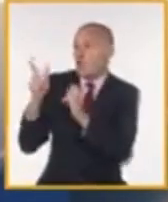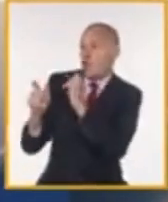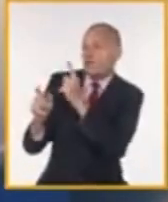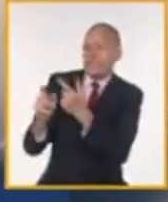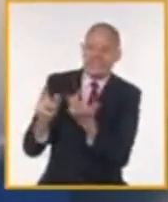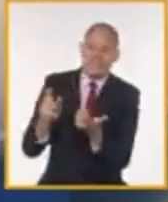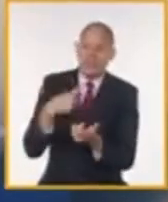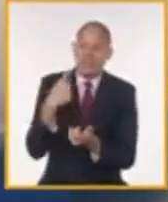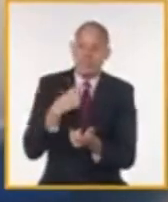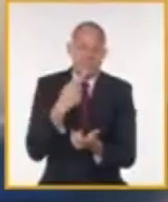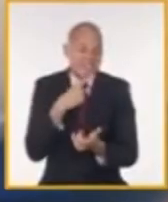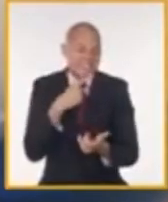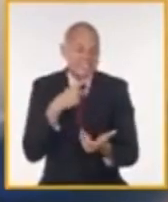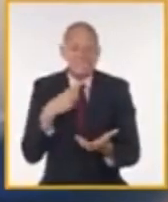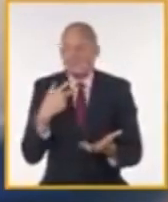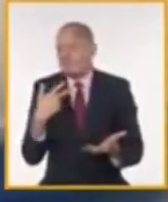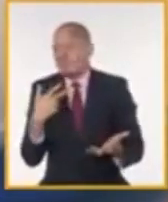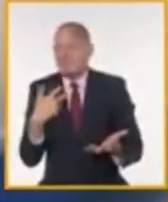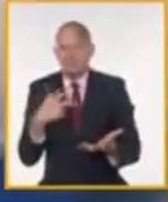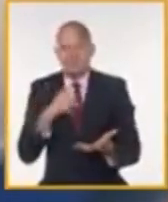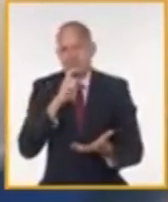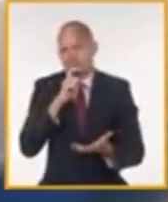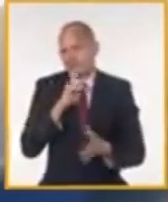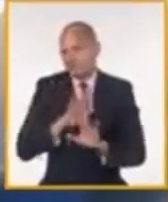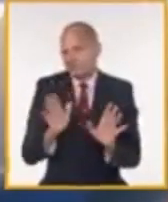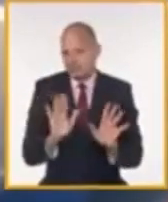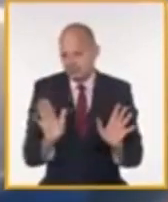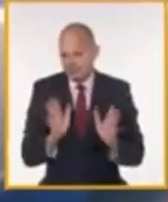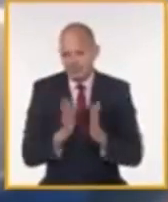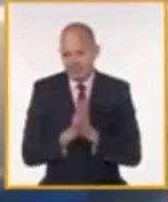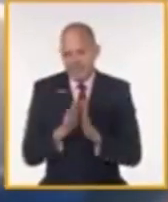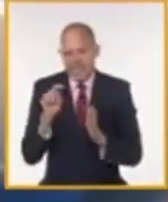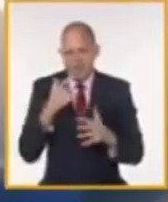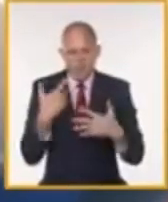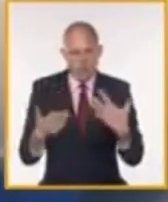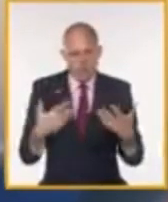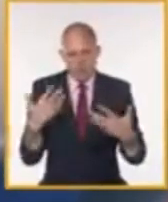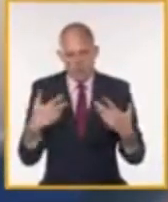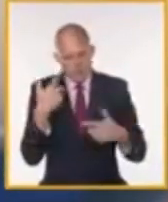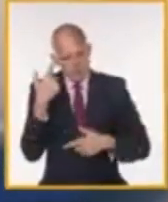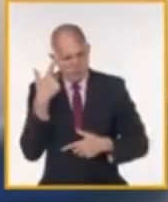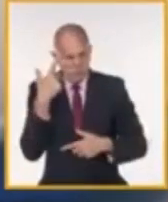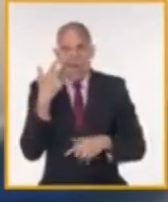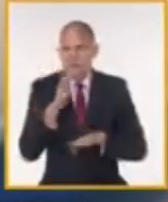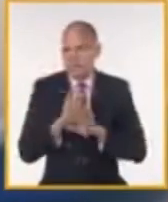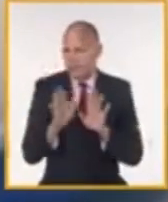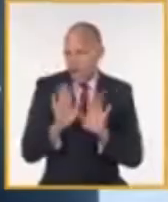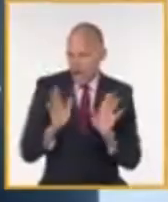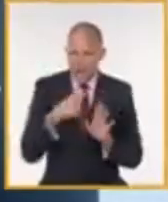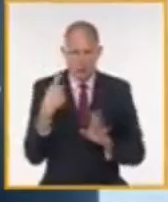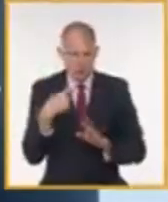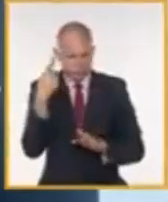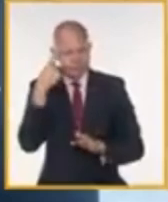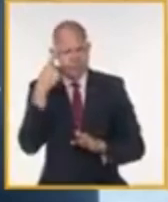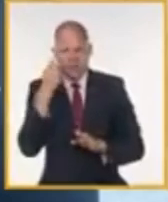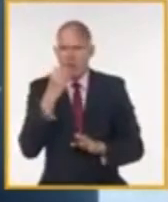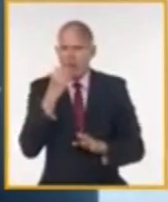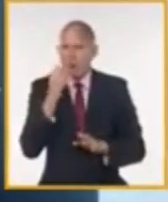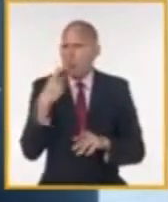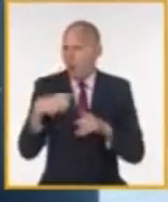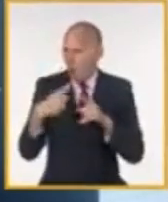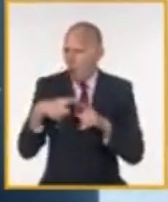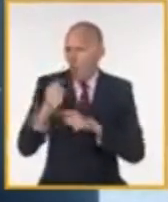nos limita, ¿ves?, a la hora de comprarlo en el exterior. Y entonces buscamos producciones alternativas, como son las mesas de rápido, kiosco, garita para